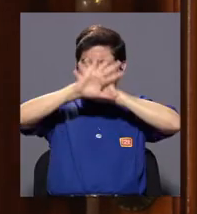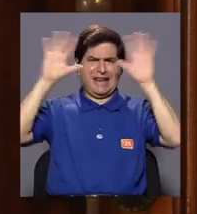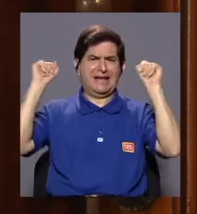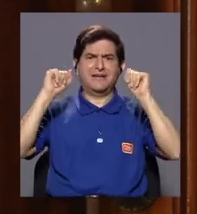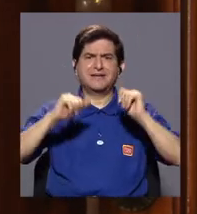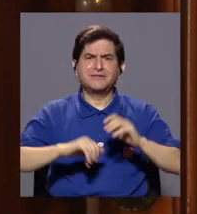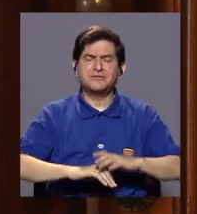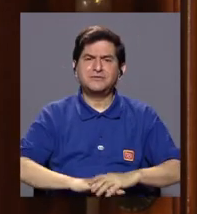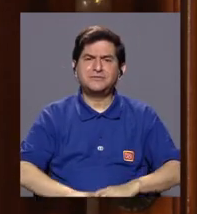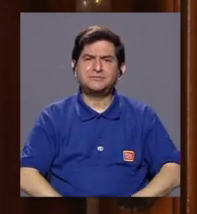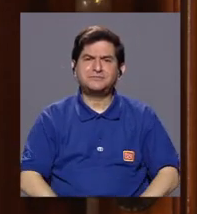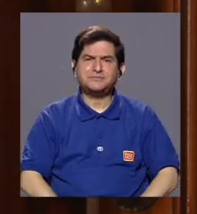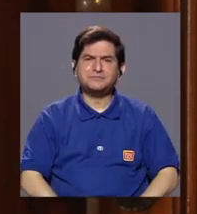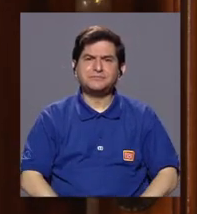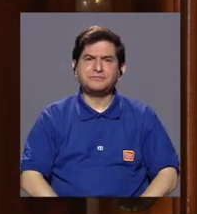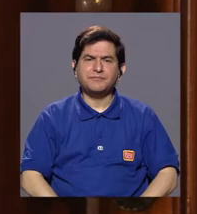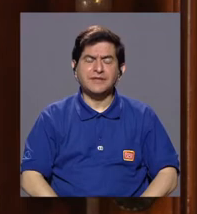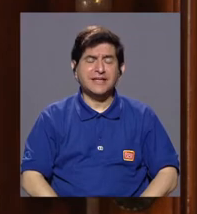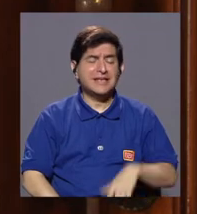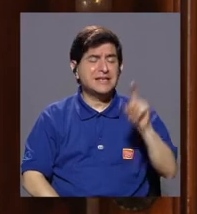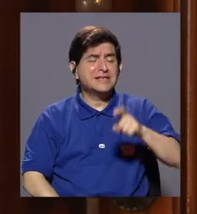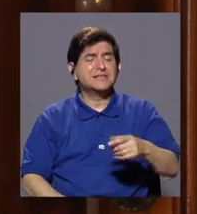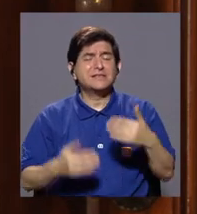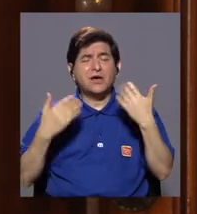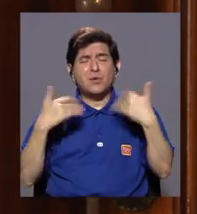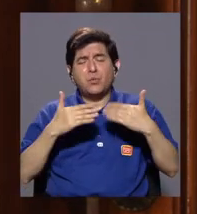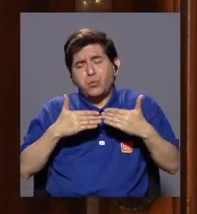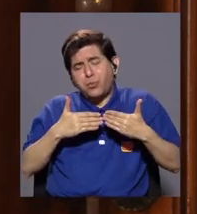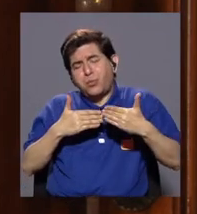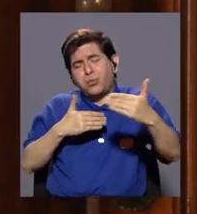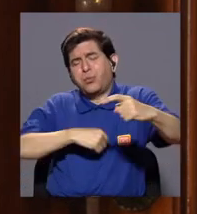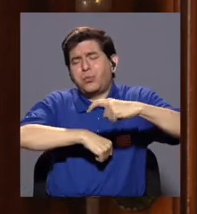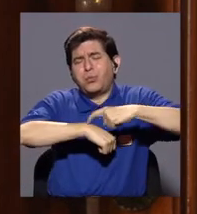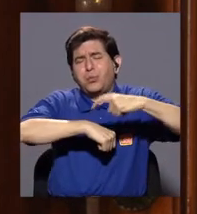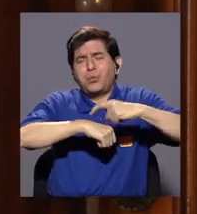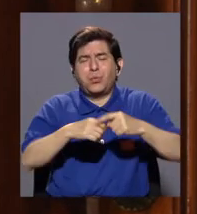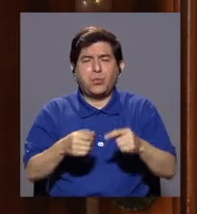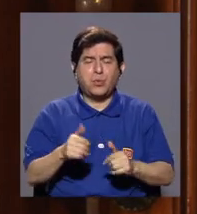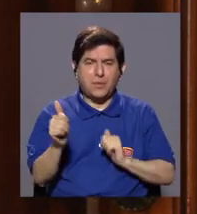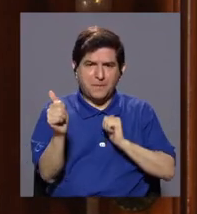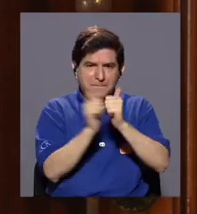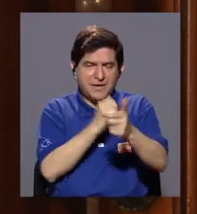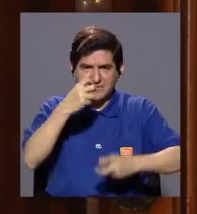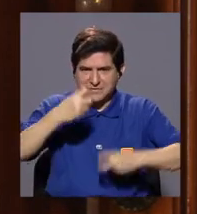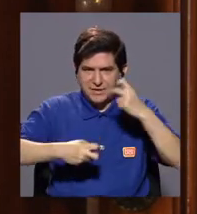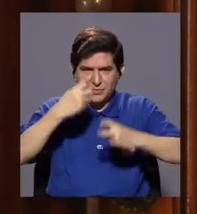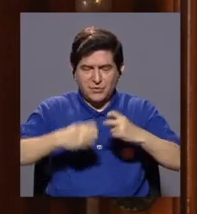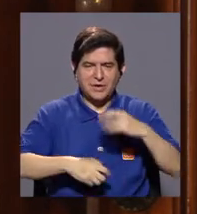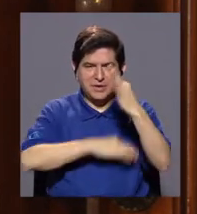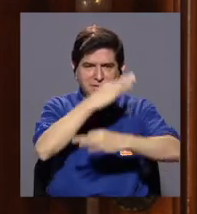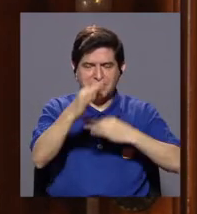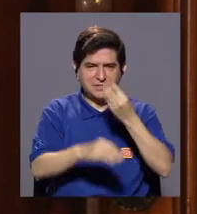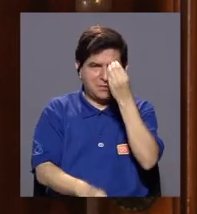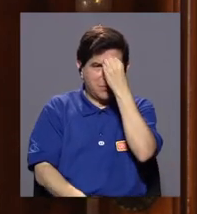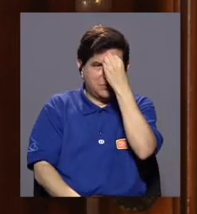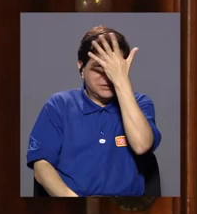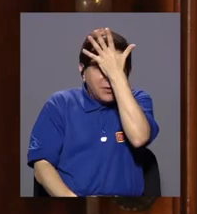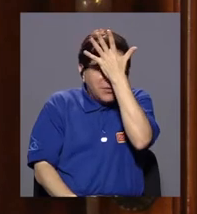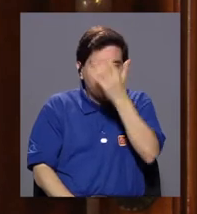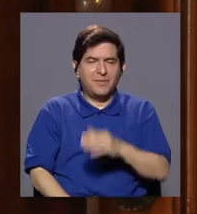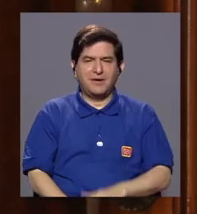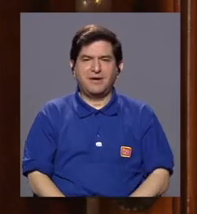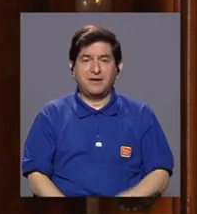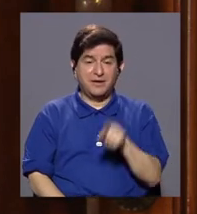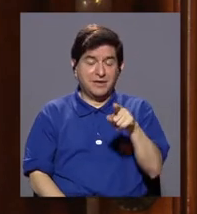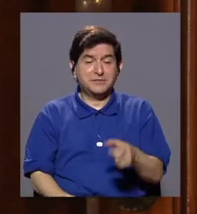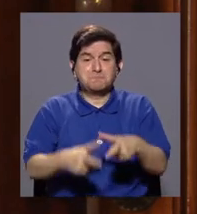claro. Bueno, toma muchísimo tiempo superar estos traumas, traumas que